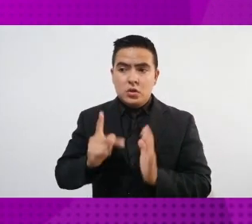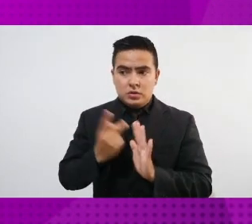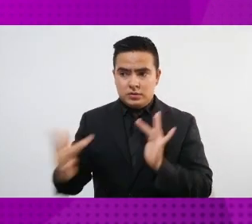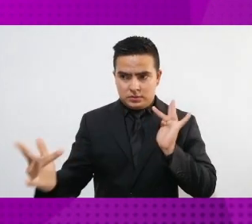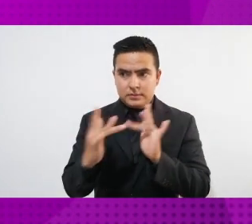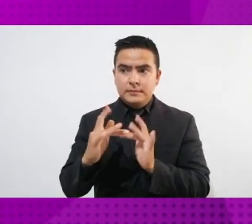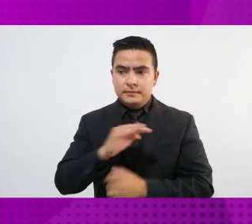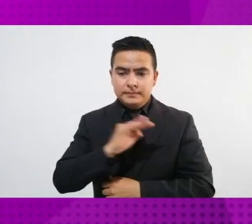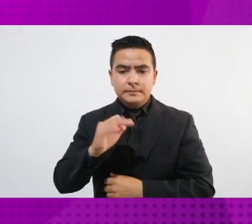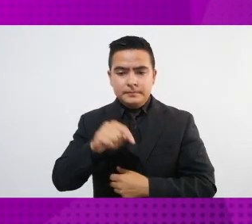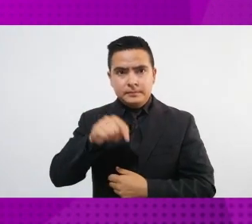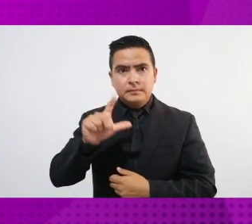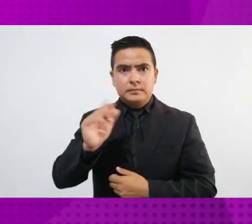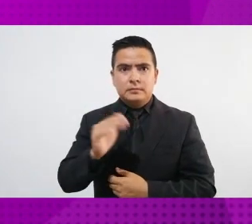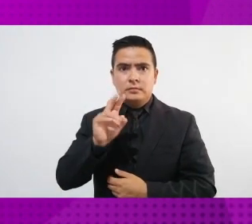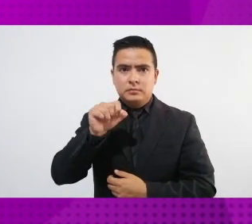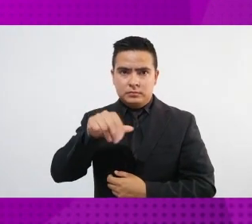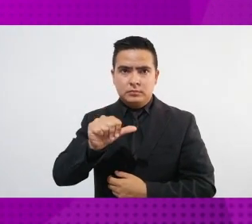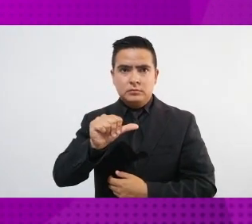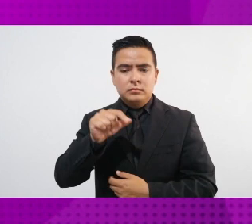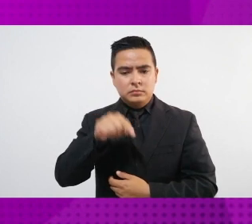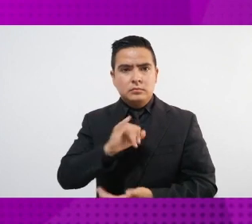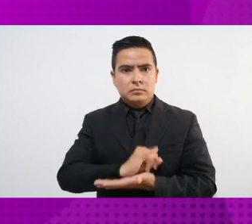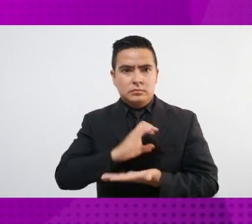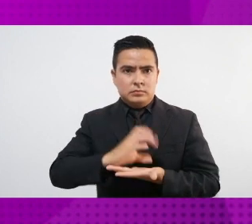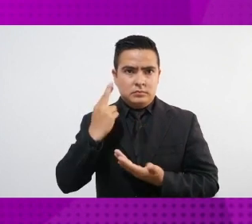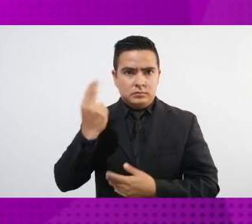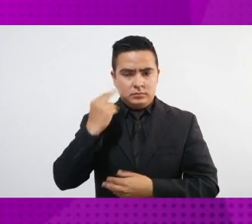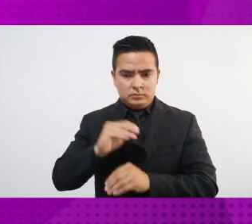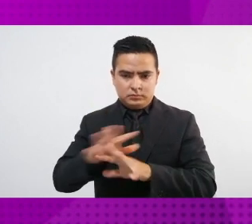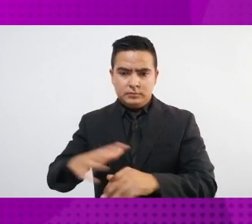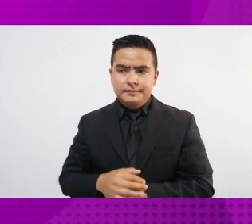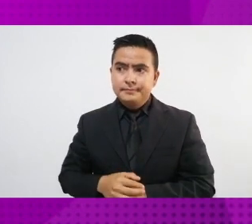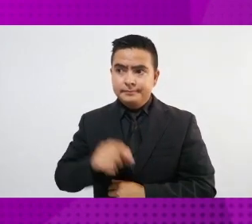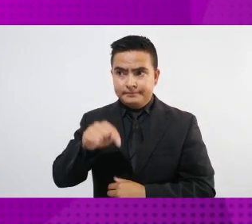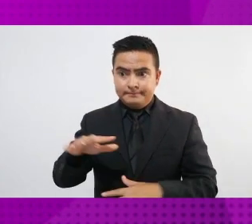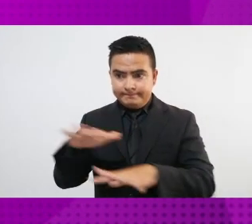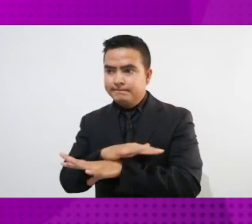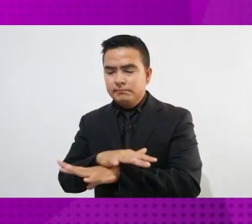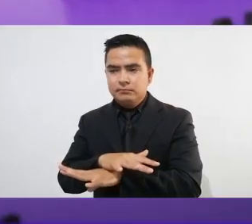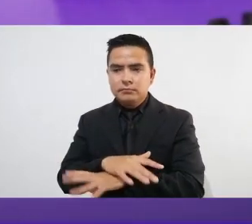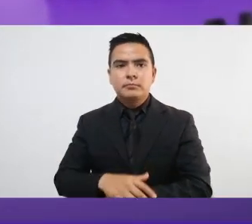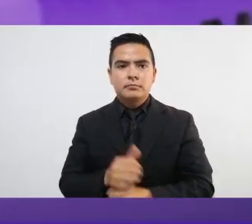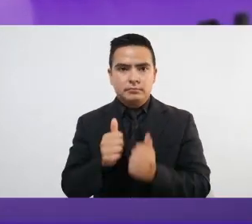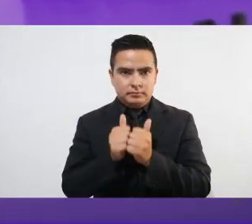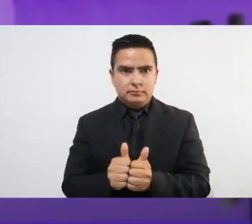y regresamos a La Urna, el programa de radio y televisión del Instituto Electoral de Coahuila. No le cambie.